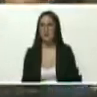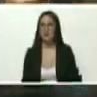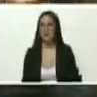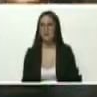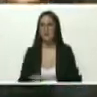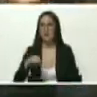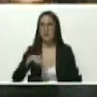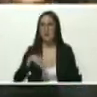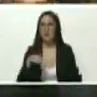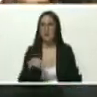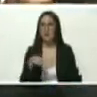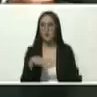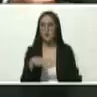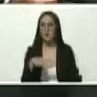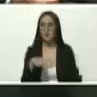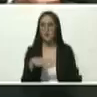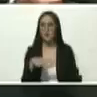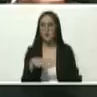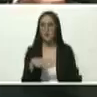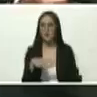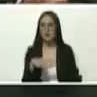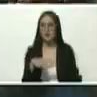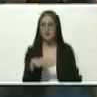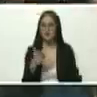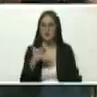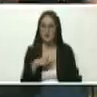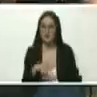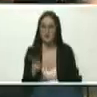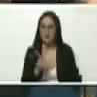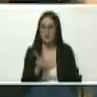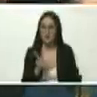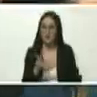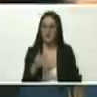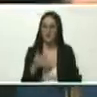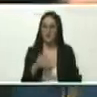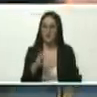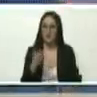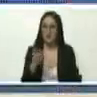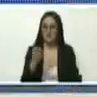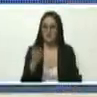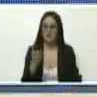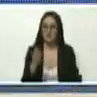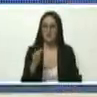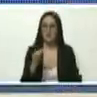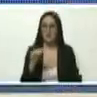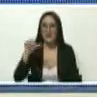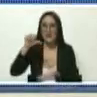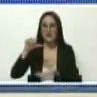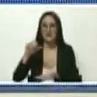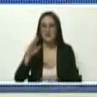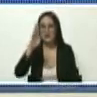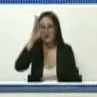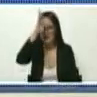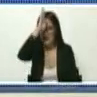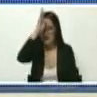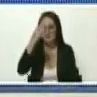Hoy soy kuwaití, soy venezolano, soy iraní, soy iraquí,